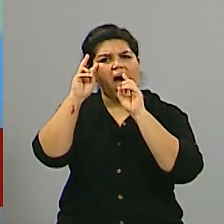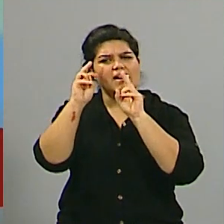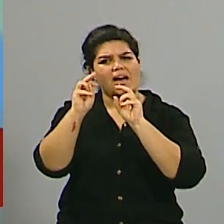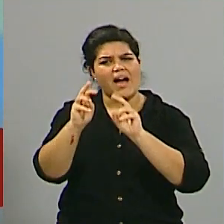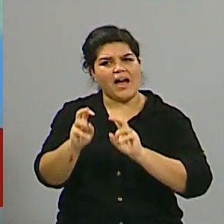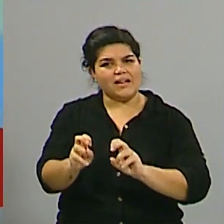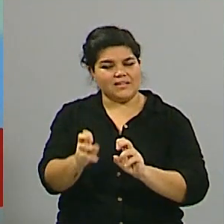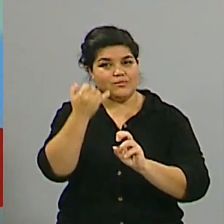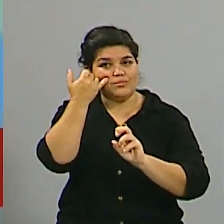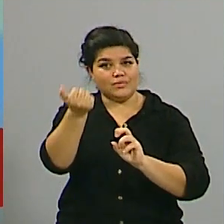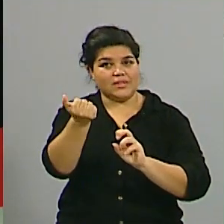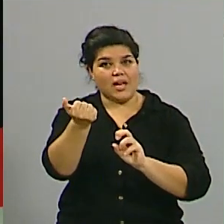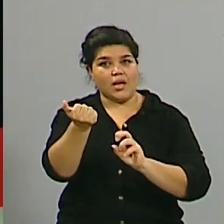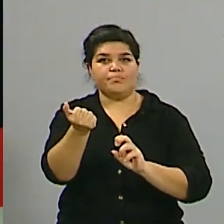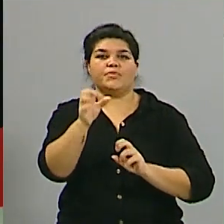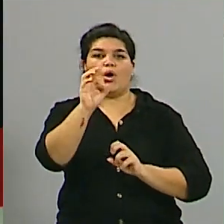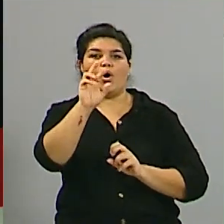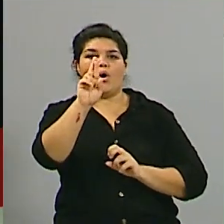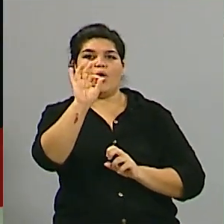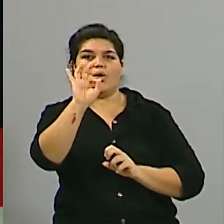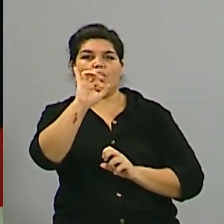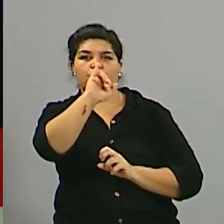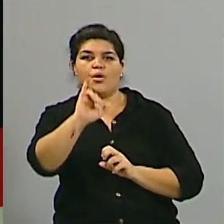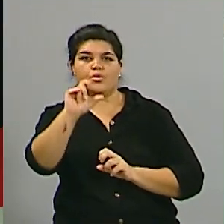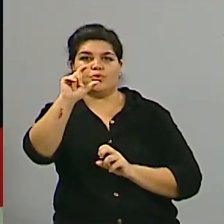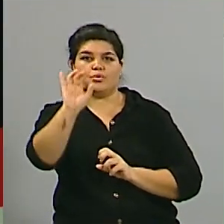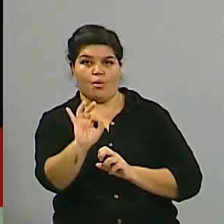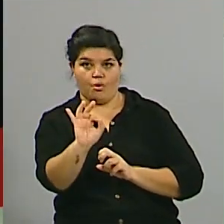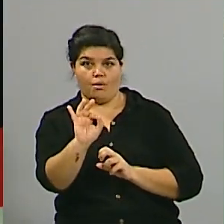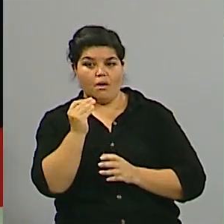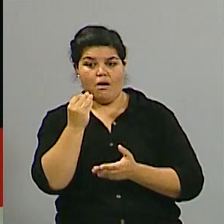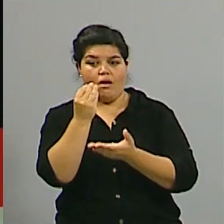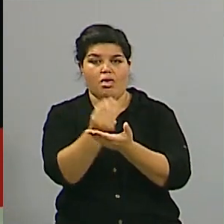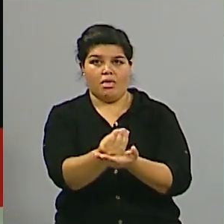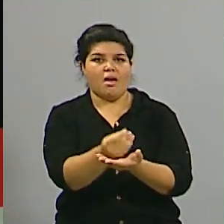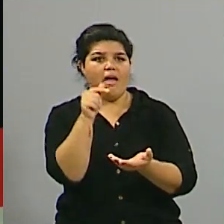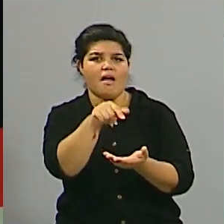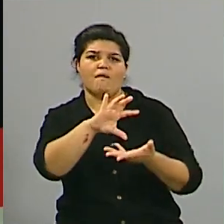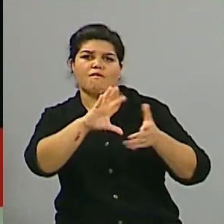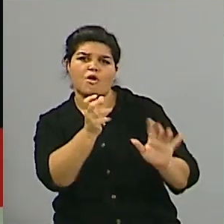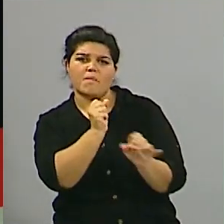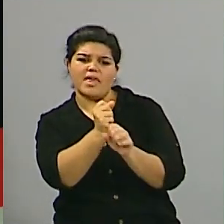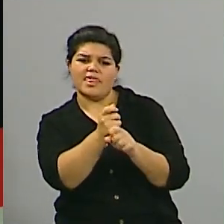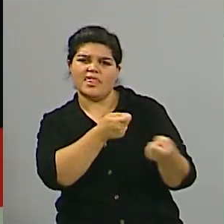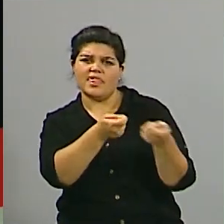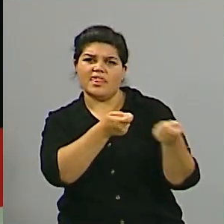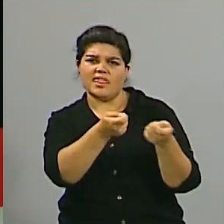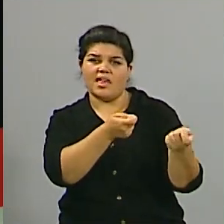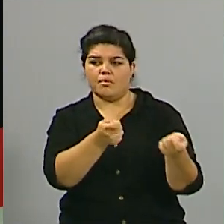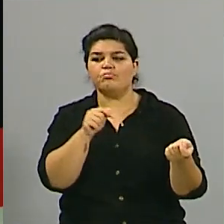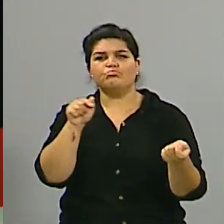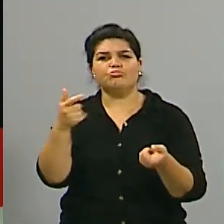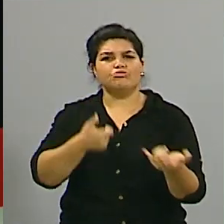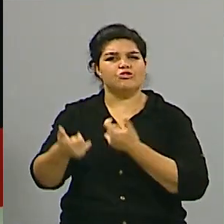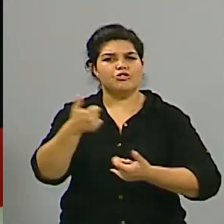el departamento Daniel Orozco. ¿Cuál es la realidad que vos ves? Yo creo que nos has dado un pantallazo, pero ¿qué necesitaría